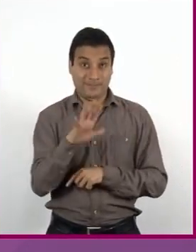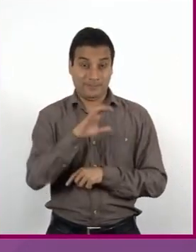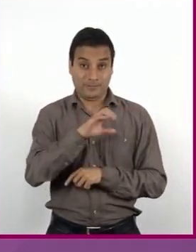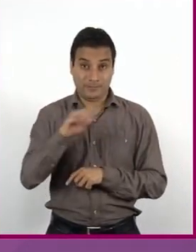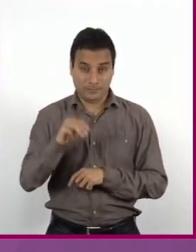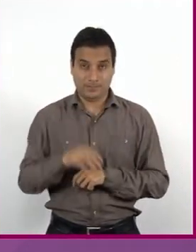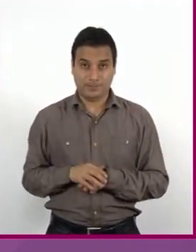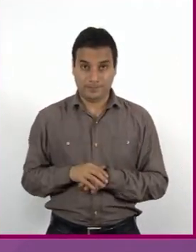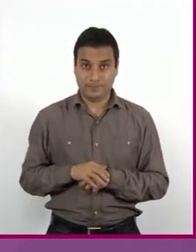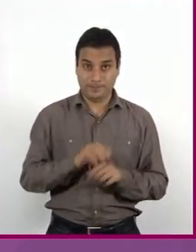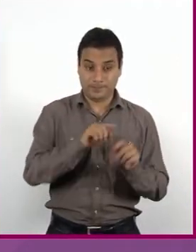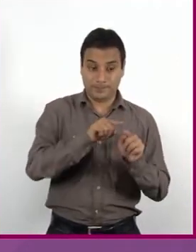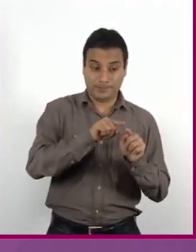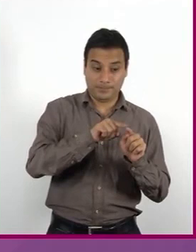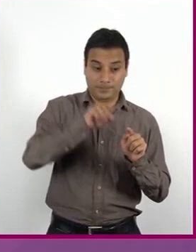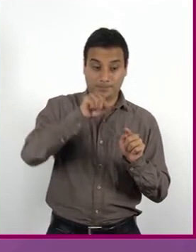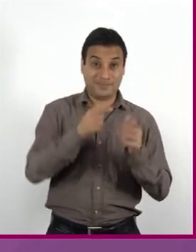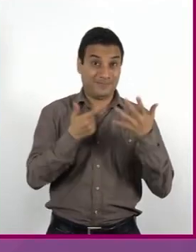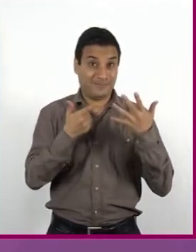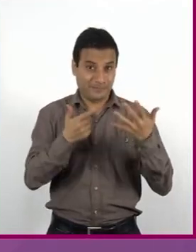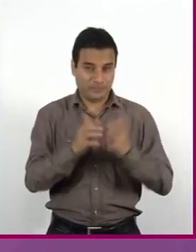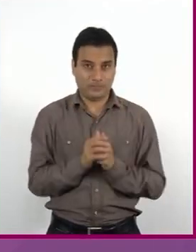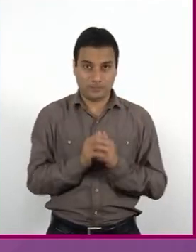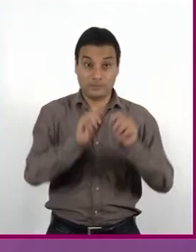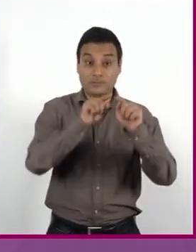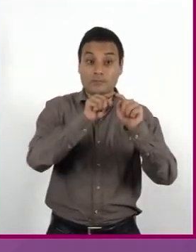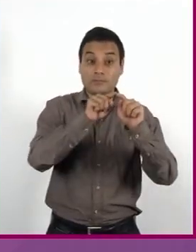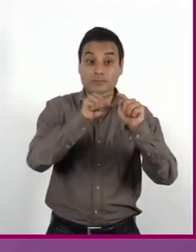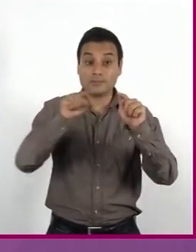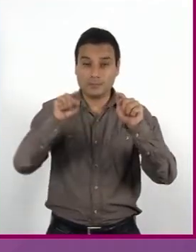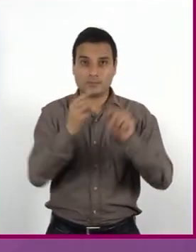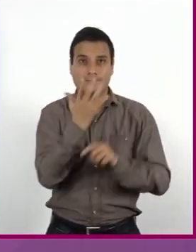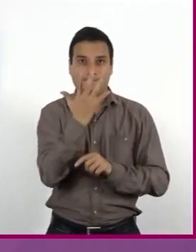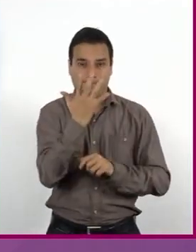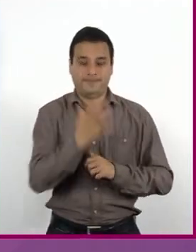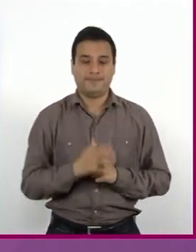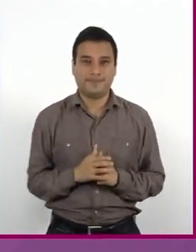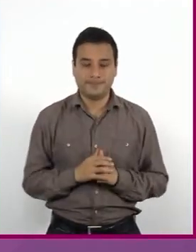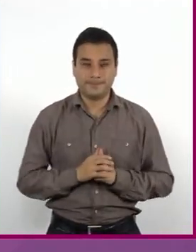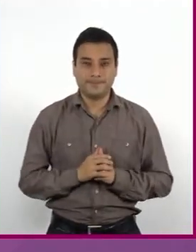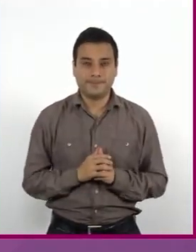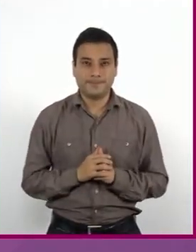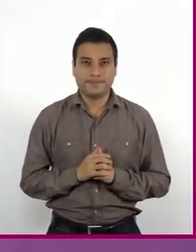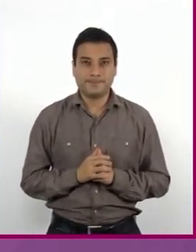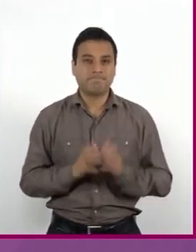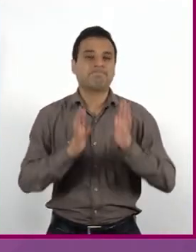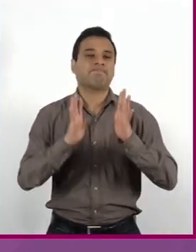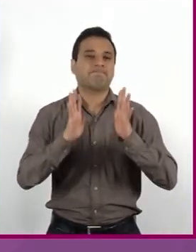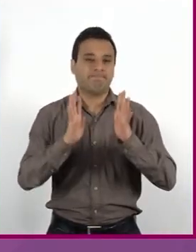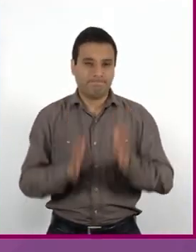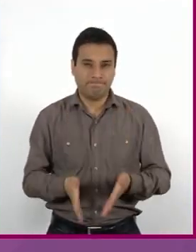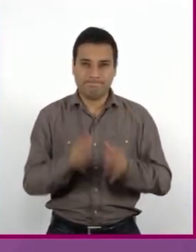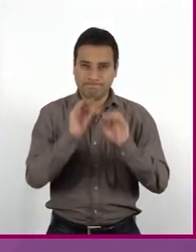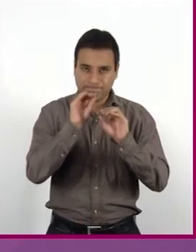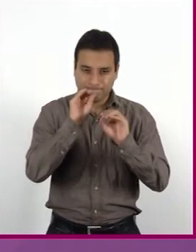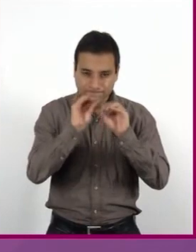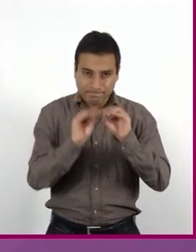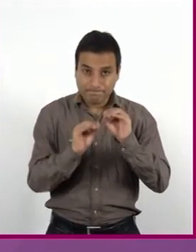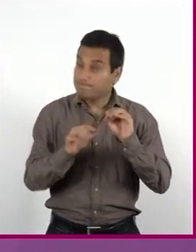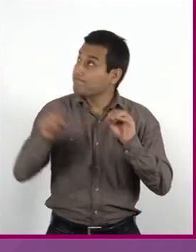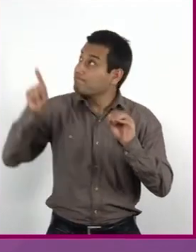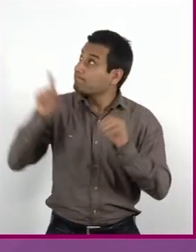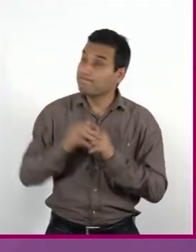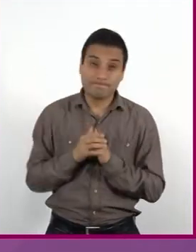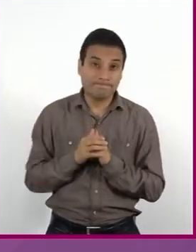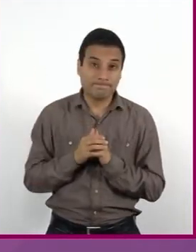centímetros, su altura de 7 centímetros y su base menor mide 5 centímetros. Ya tenemos en el plano